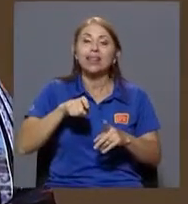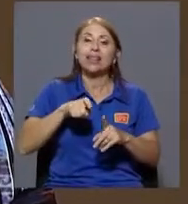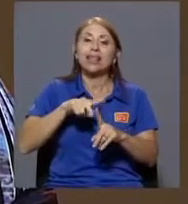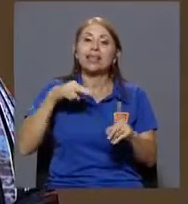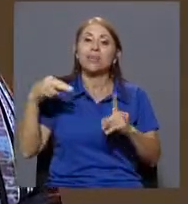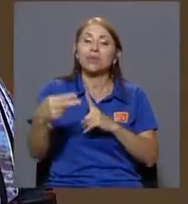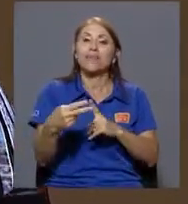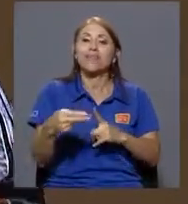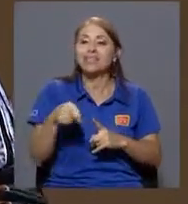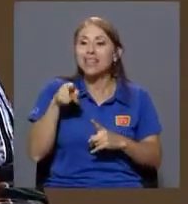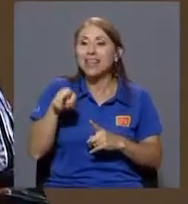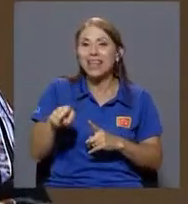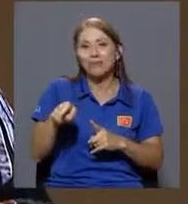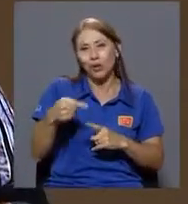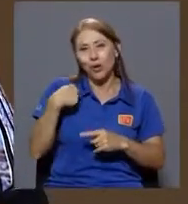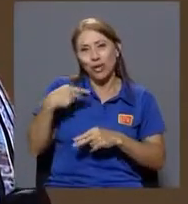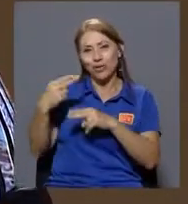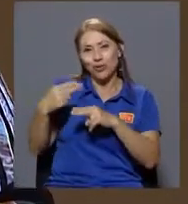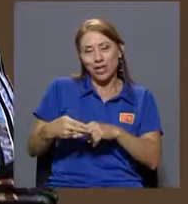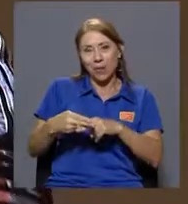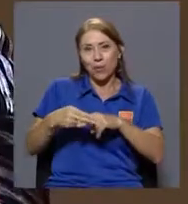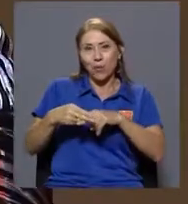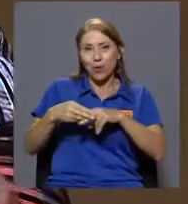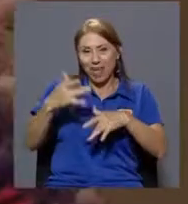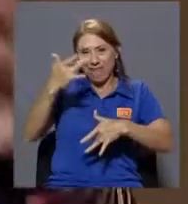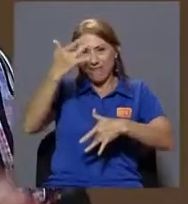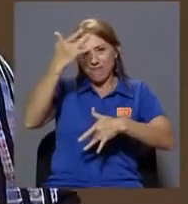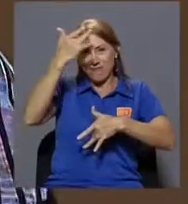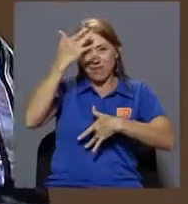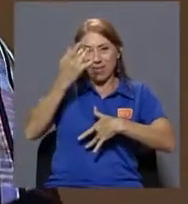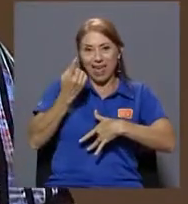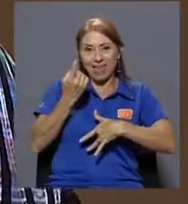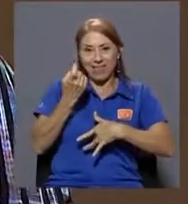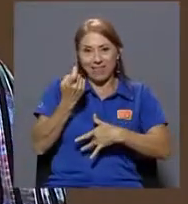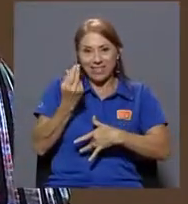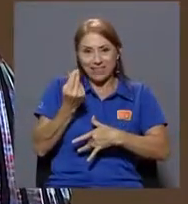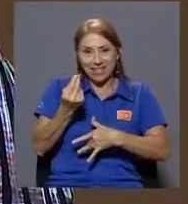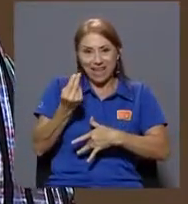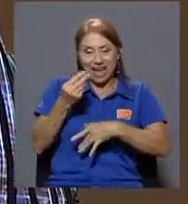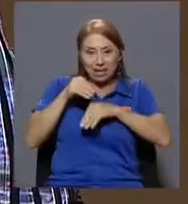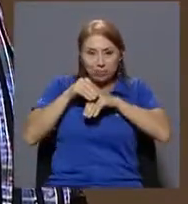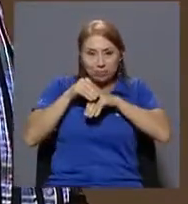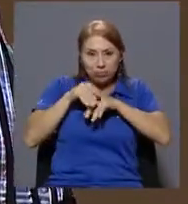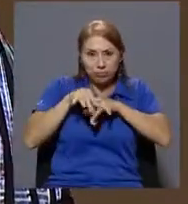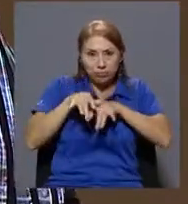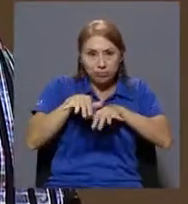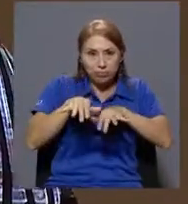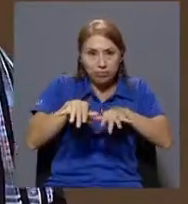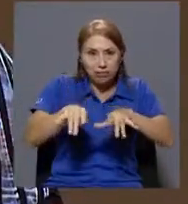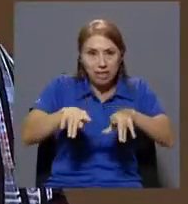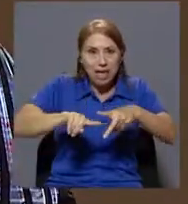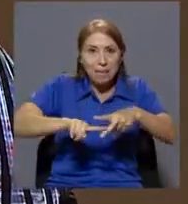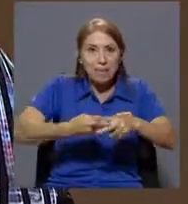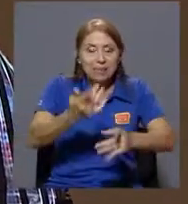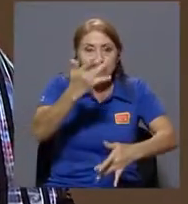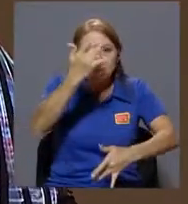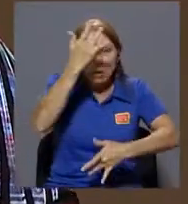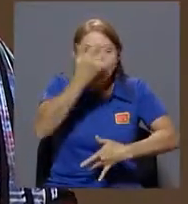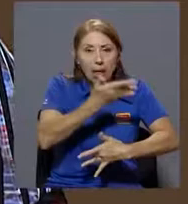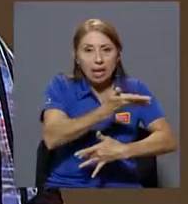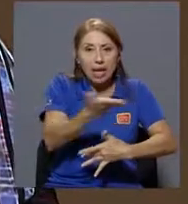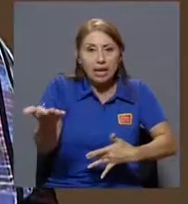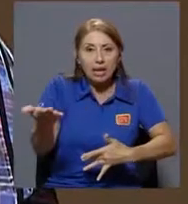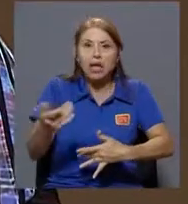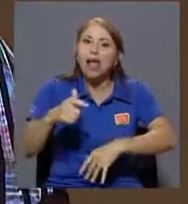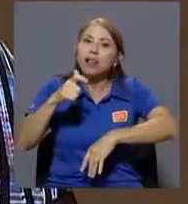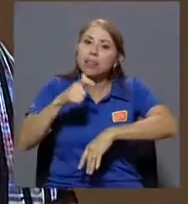eso que yo llamo la enfermedad del déficit fiscal y que empezamos a contagiar a los demás, el tiempo es oro,